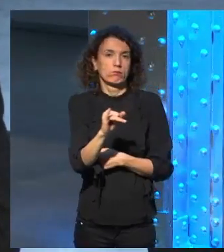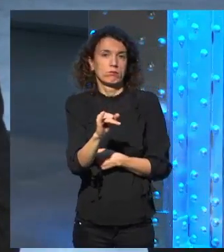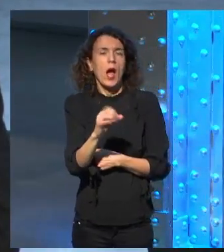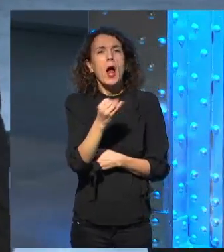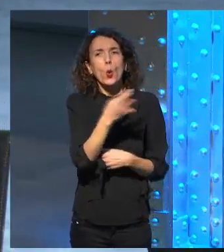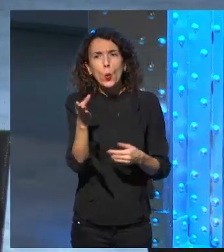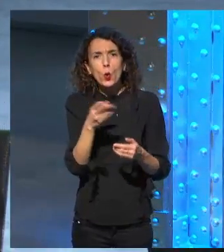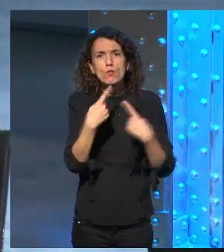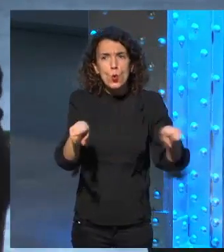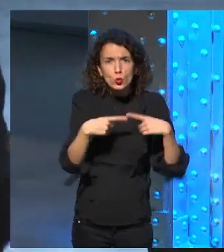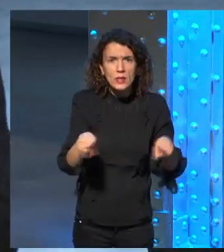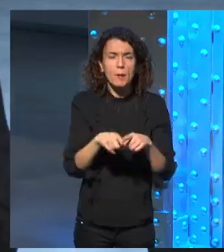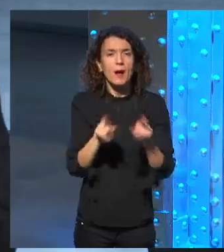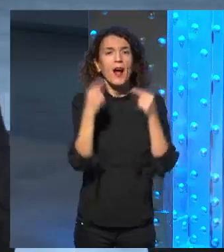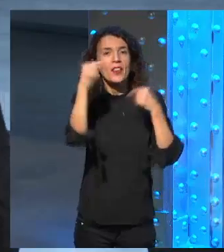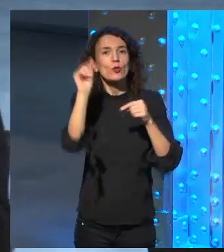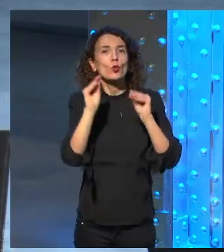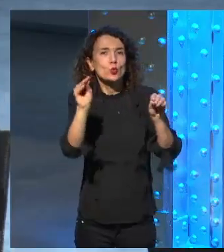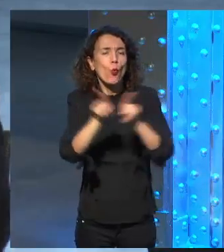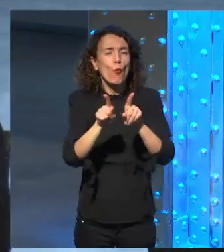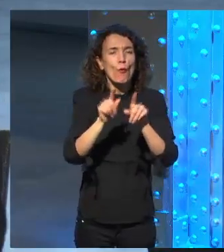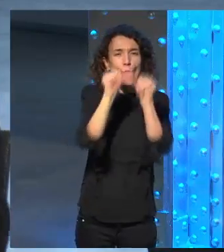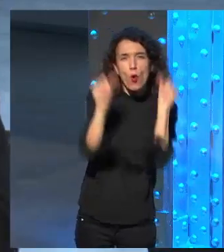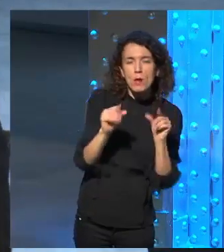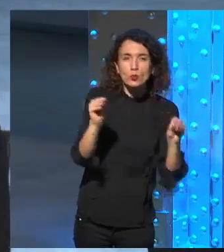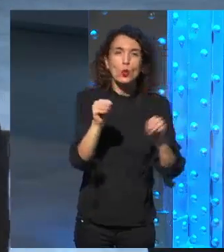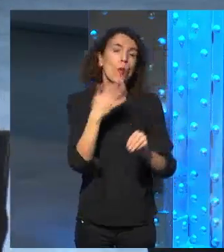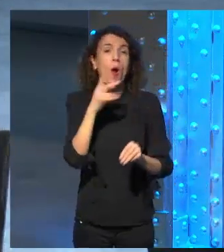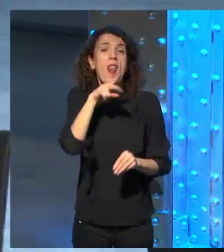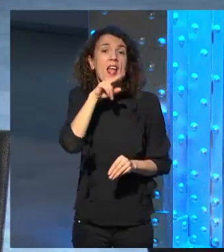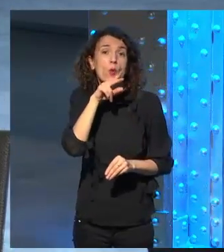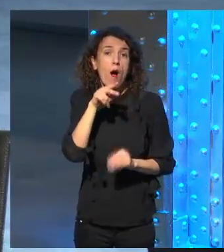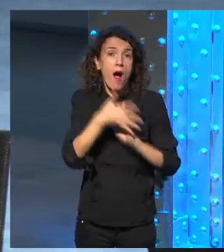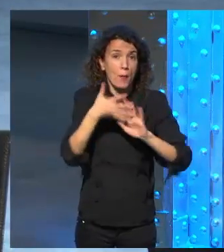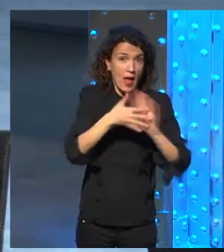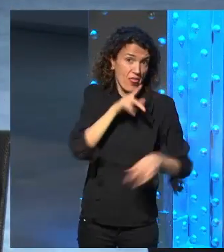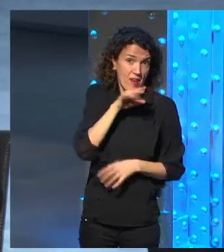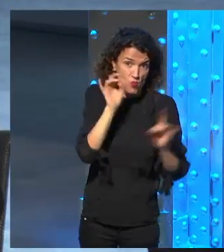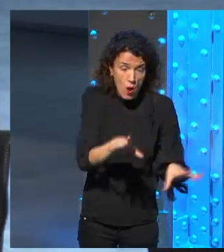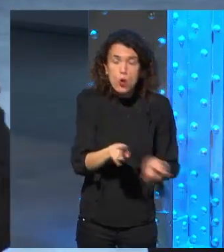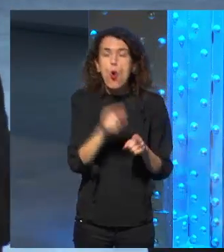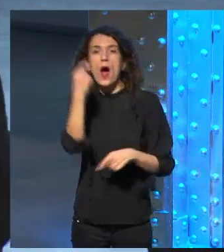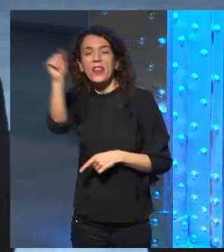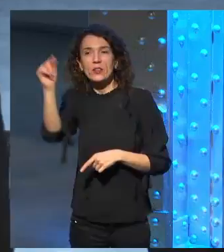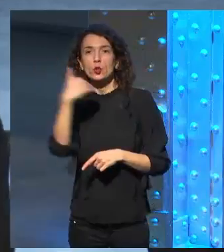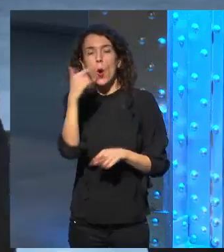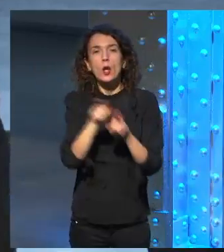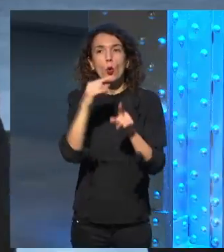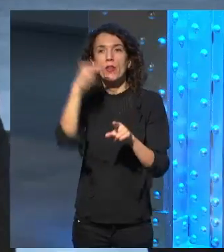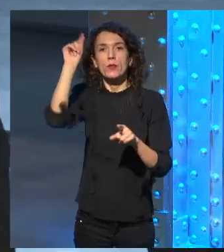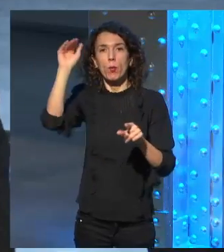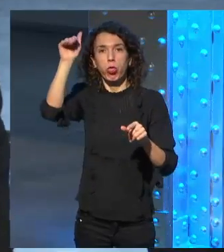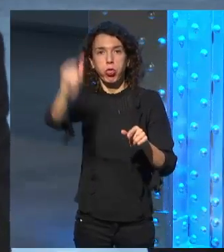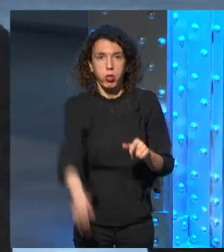muchos pasajes de acento, gestos, son gestos como la lengua hablada, con un acento que pierde intensidad al